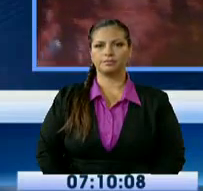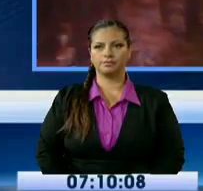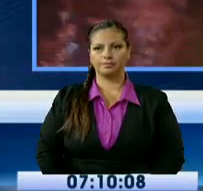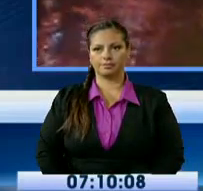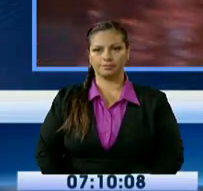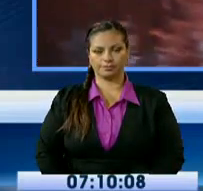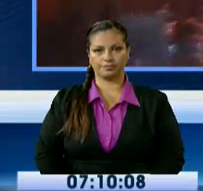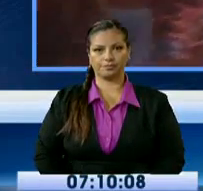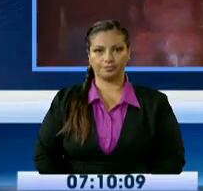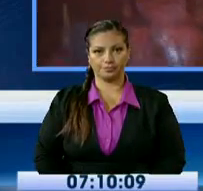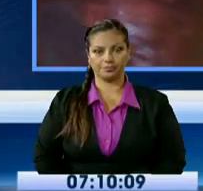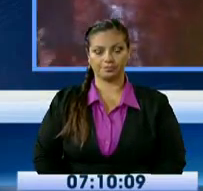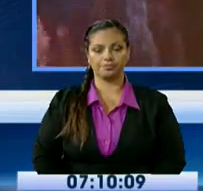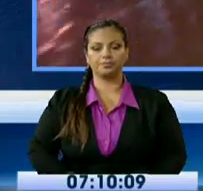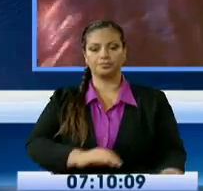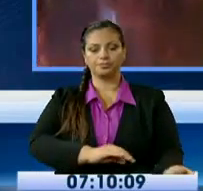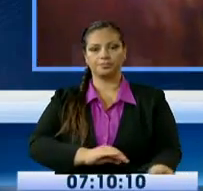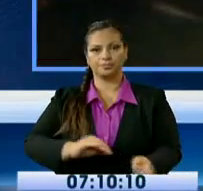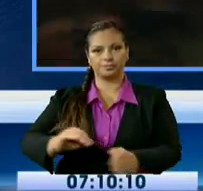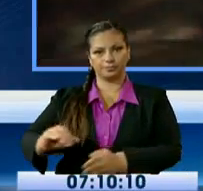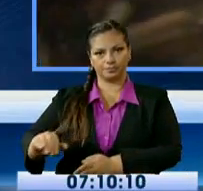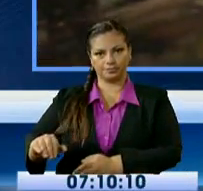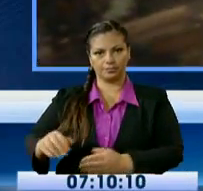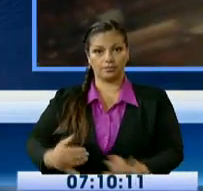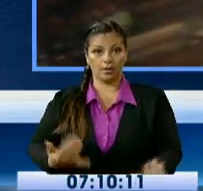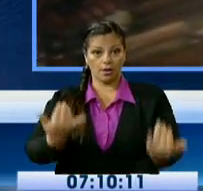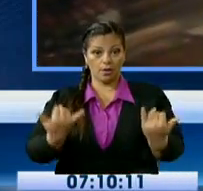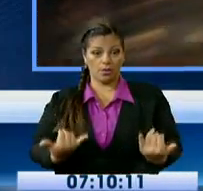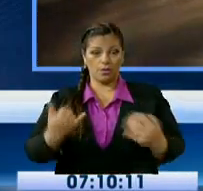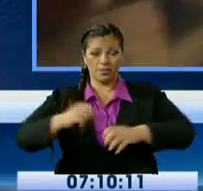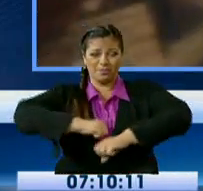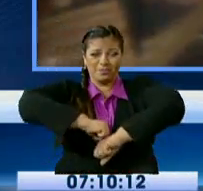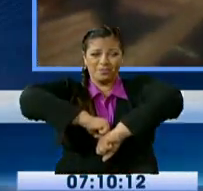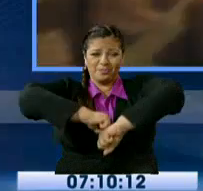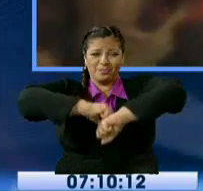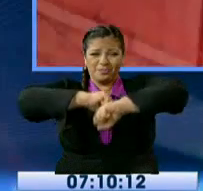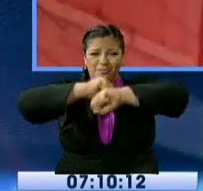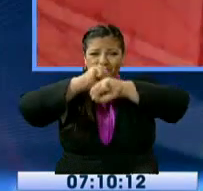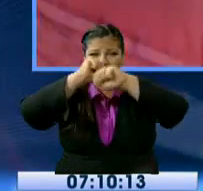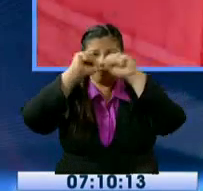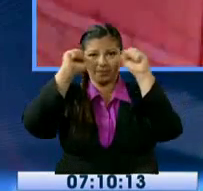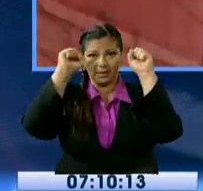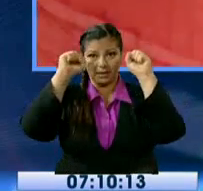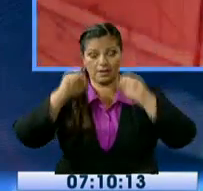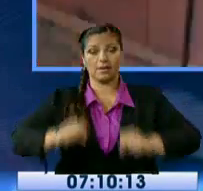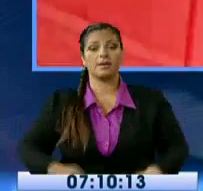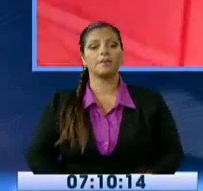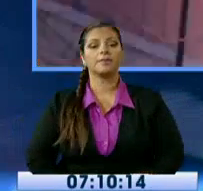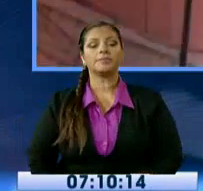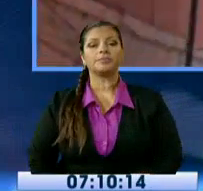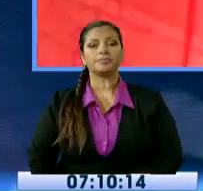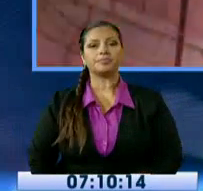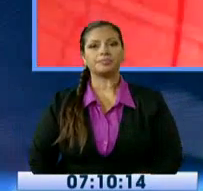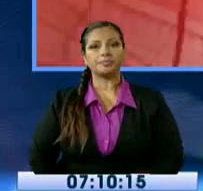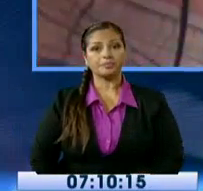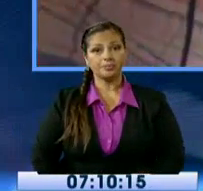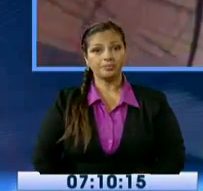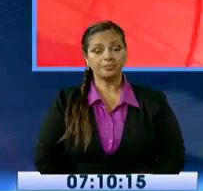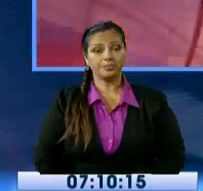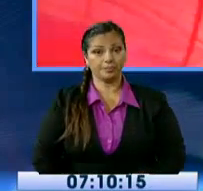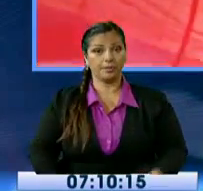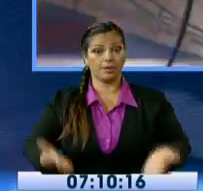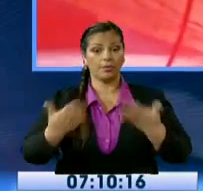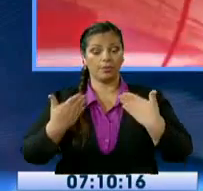También en horas de la madrugada, amigos televidentes, se produjo un conato de incendio en una vivienda ubicada en las